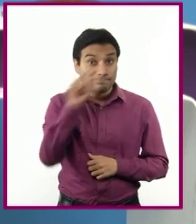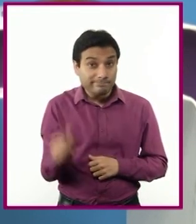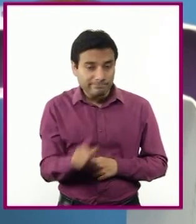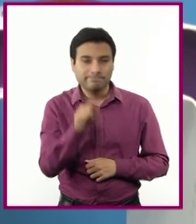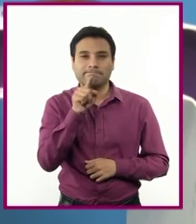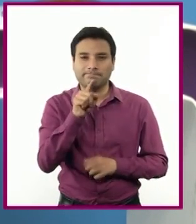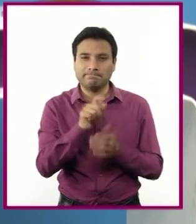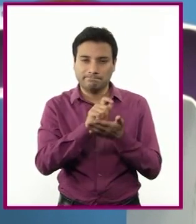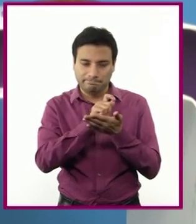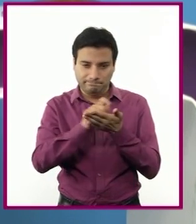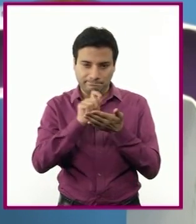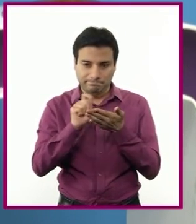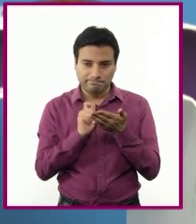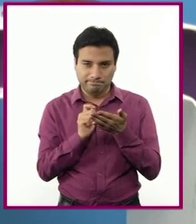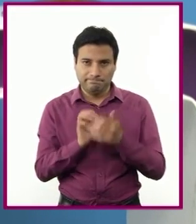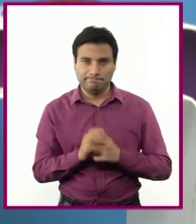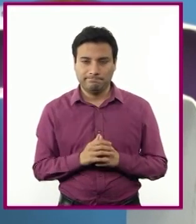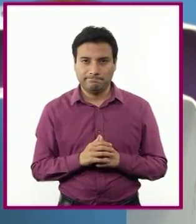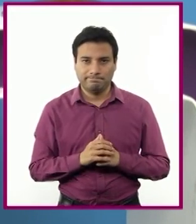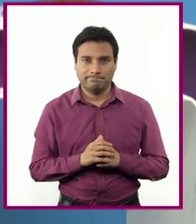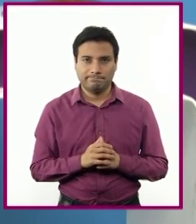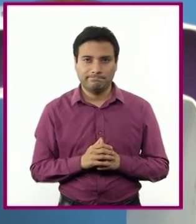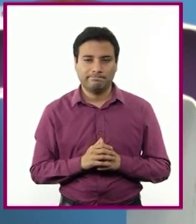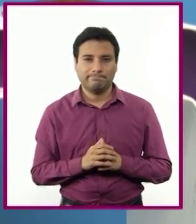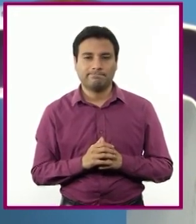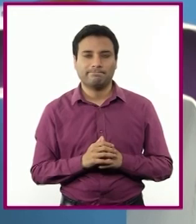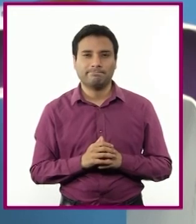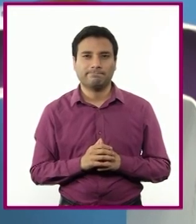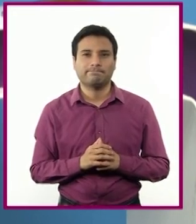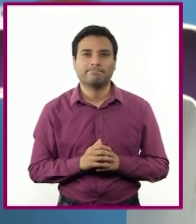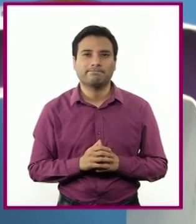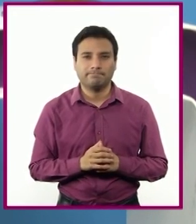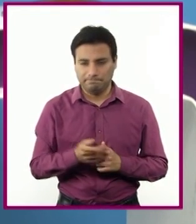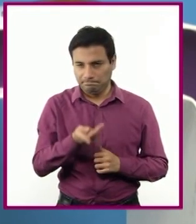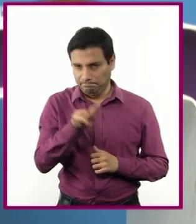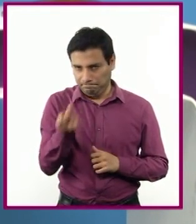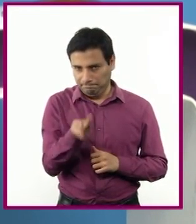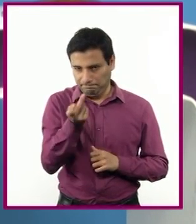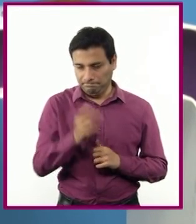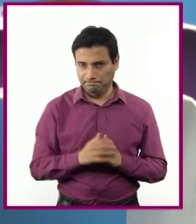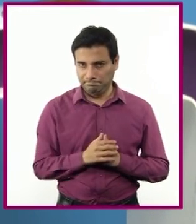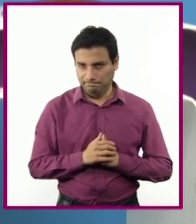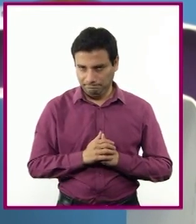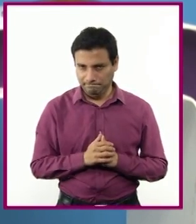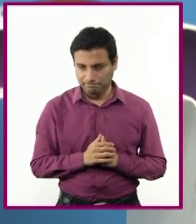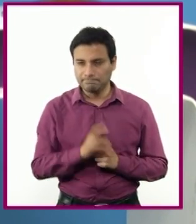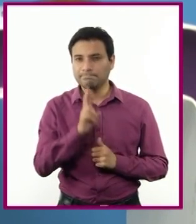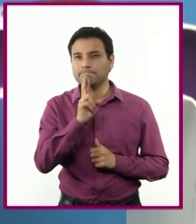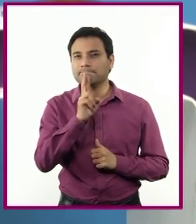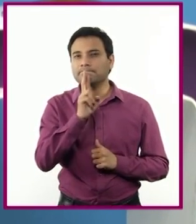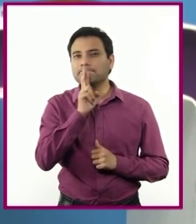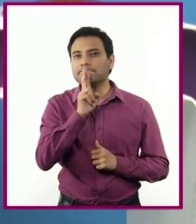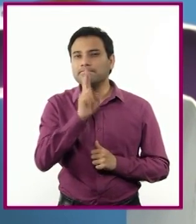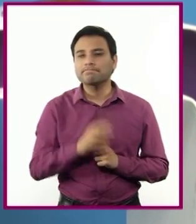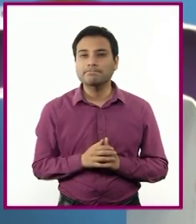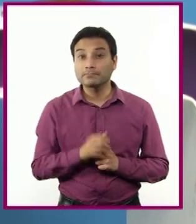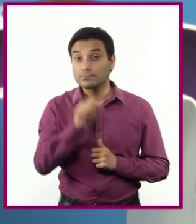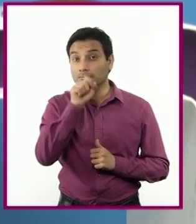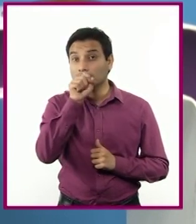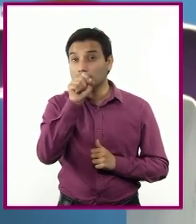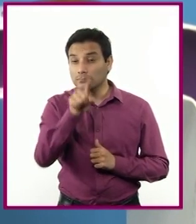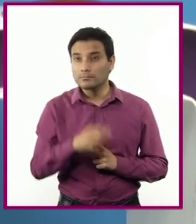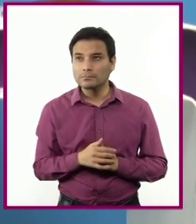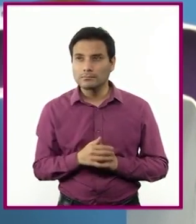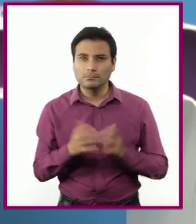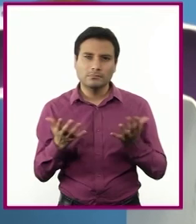un escrito en su cuaderno de notas dando respuesta a estas preguntas y señalando además los efectos